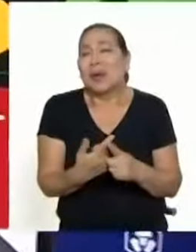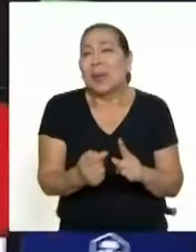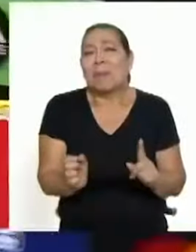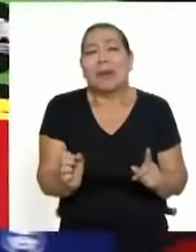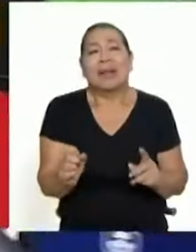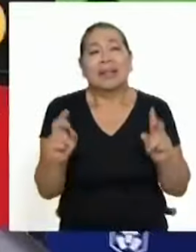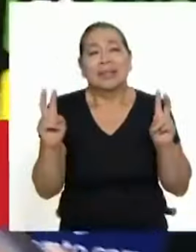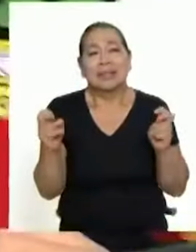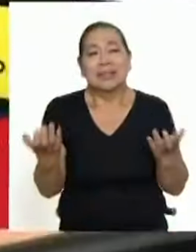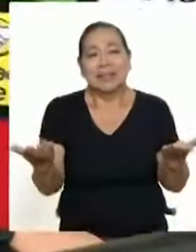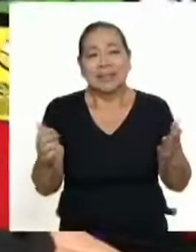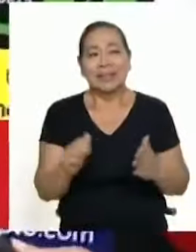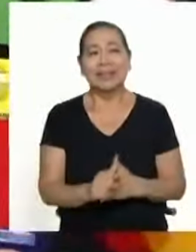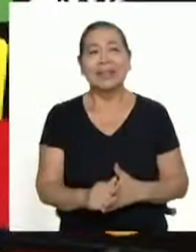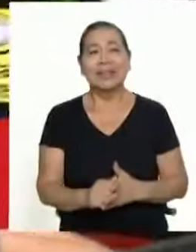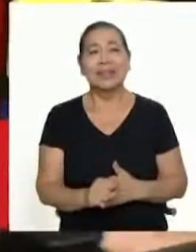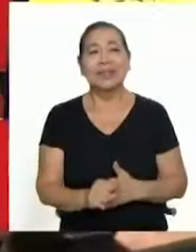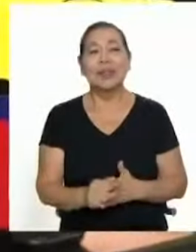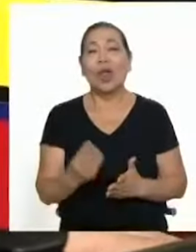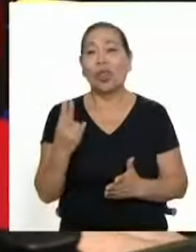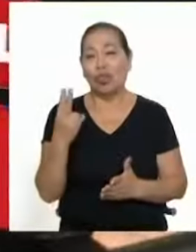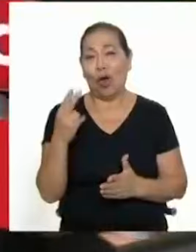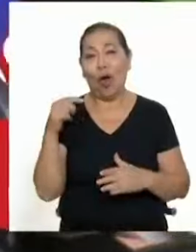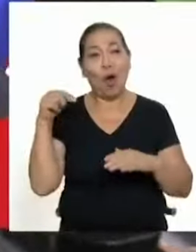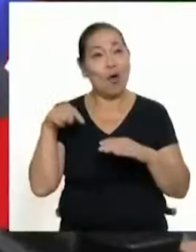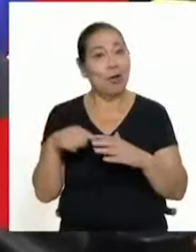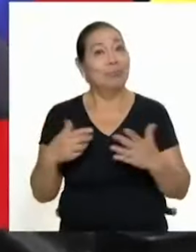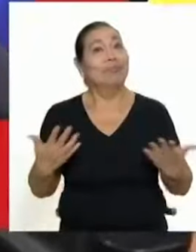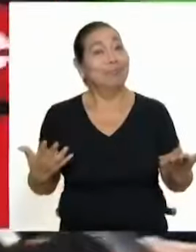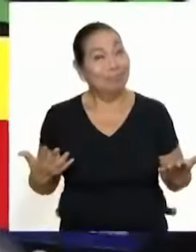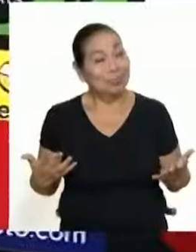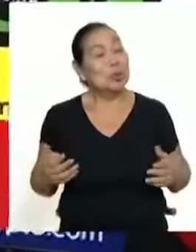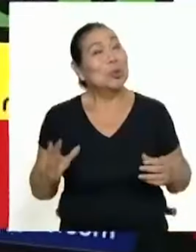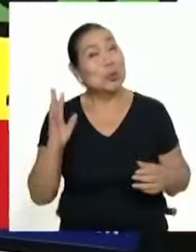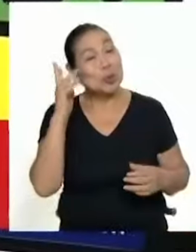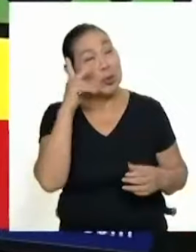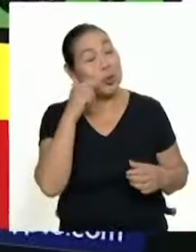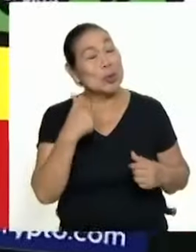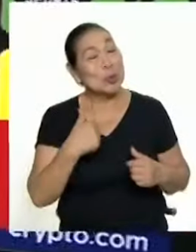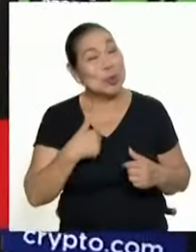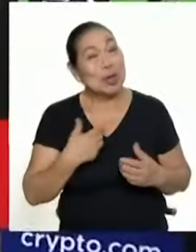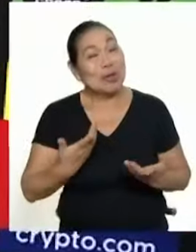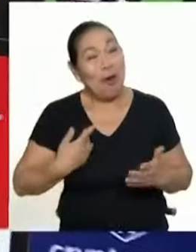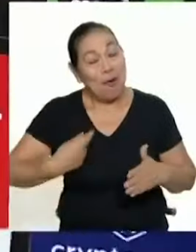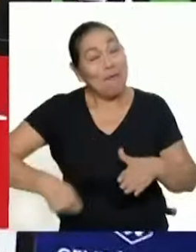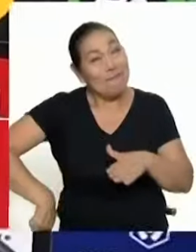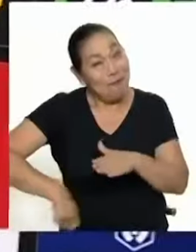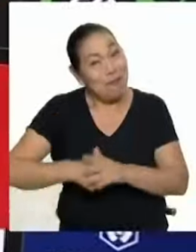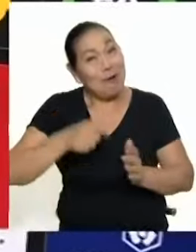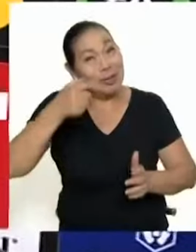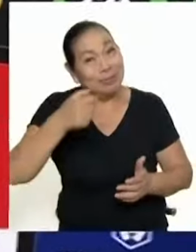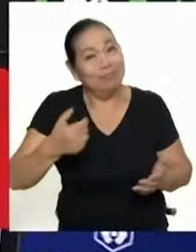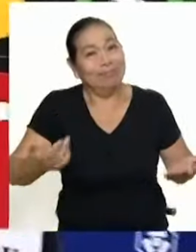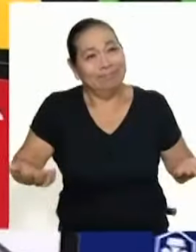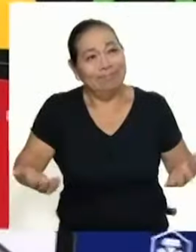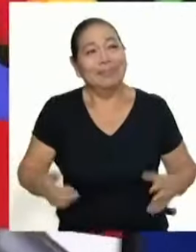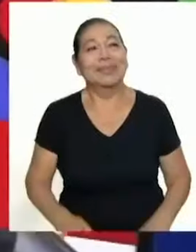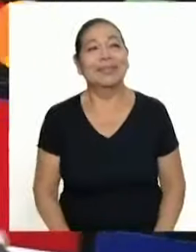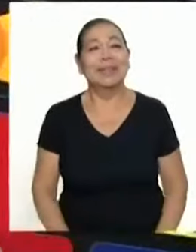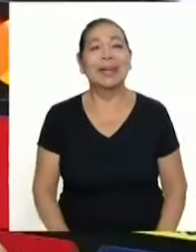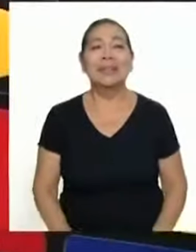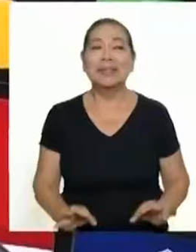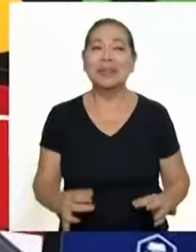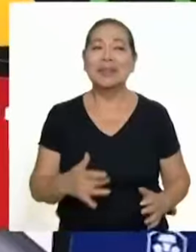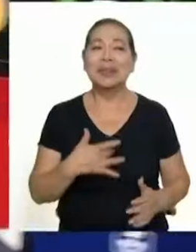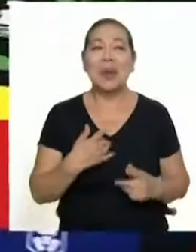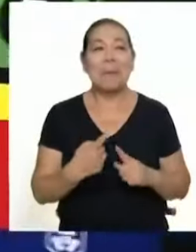de titular y anotar 2 goles. Creo que es algo muy bonito en mi carrera que me está pasando. Y, sí, pudo